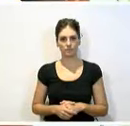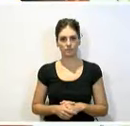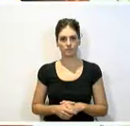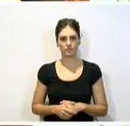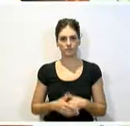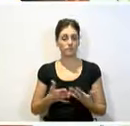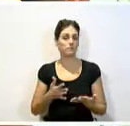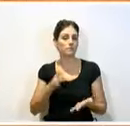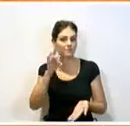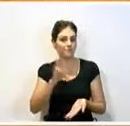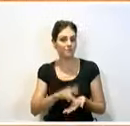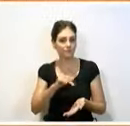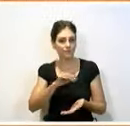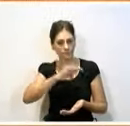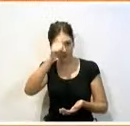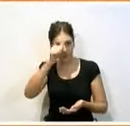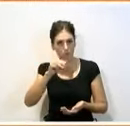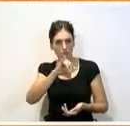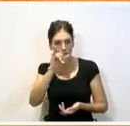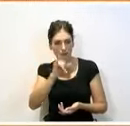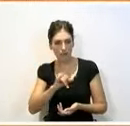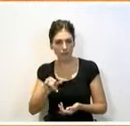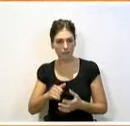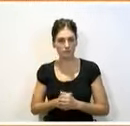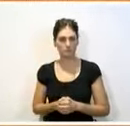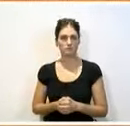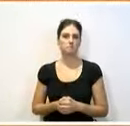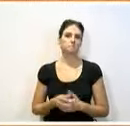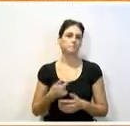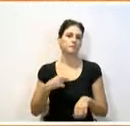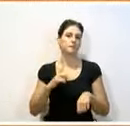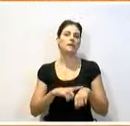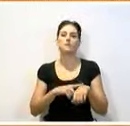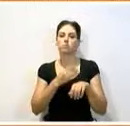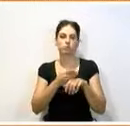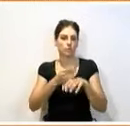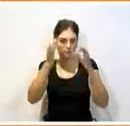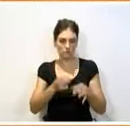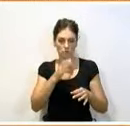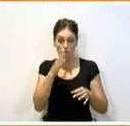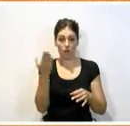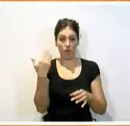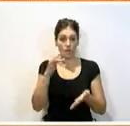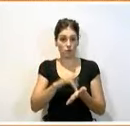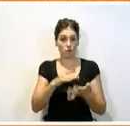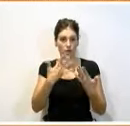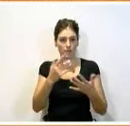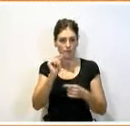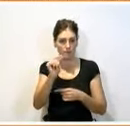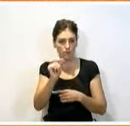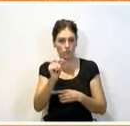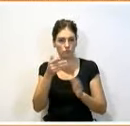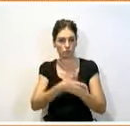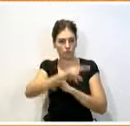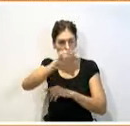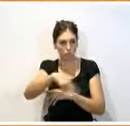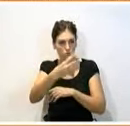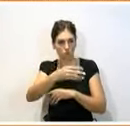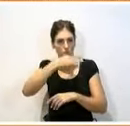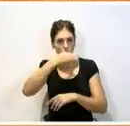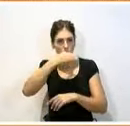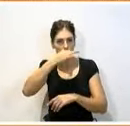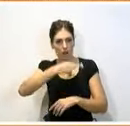Esta vez, señor Pérez Pastor, me tiene que sobrar tiempo, porque si ayer con 10 minutos tuve que responder a 2 horas de discurso, hoy